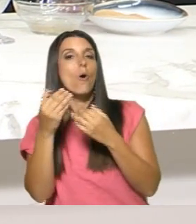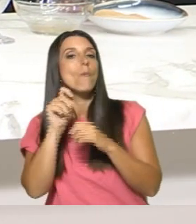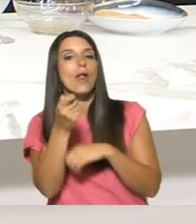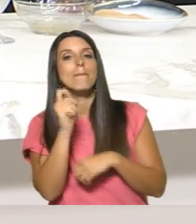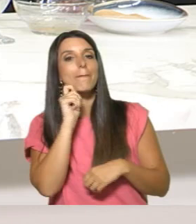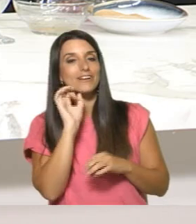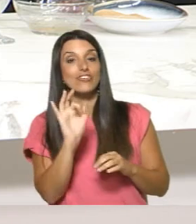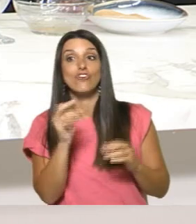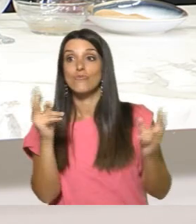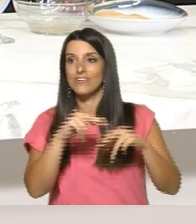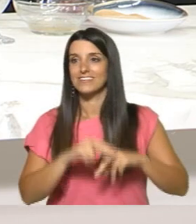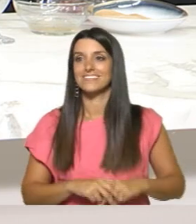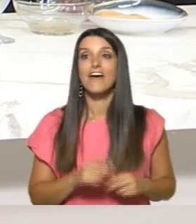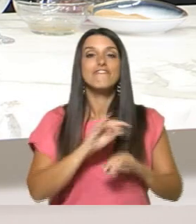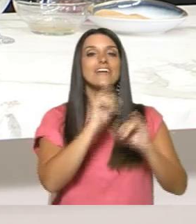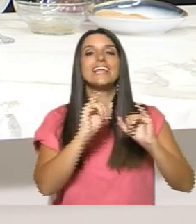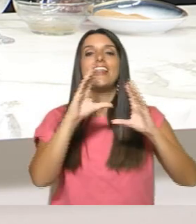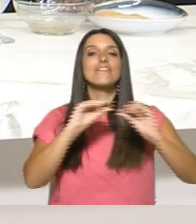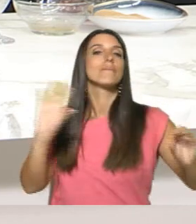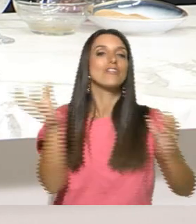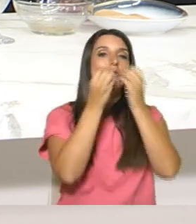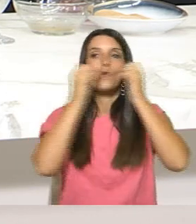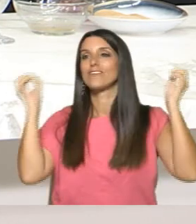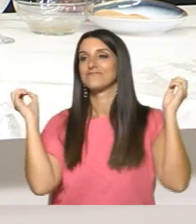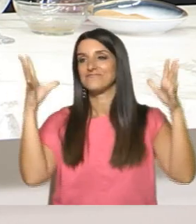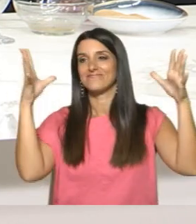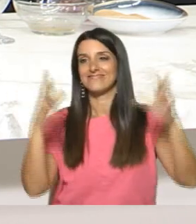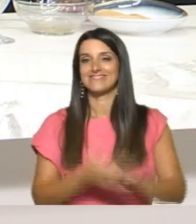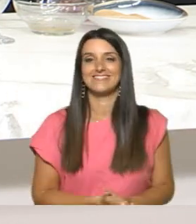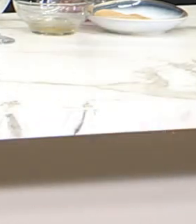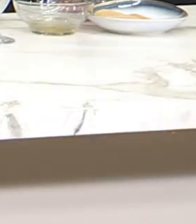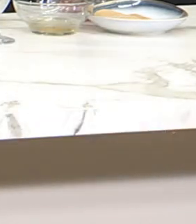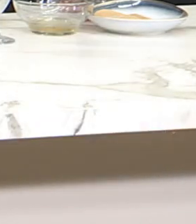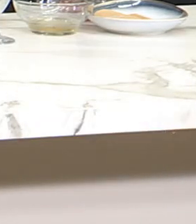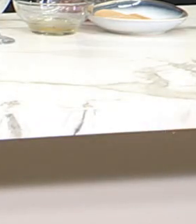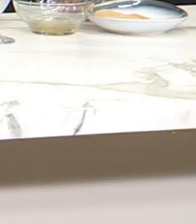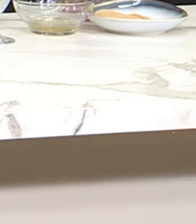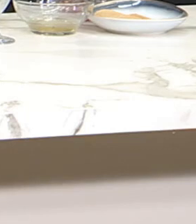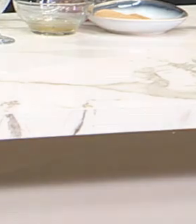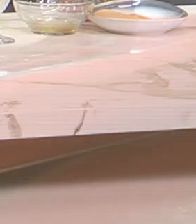programa hoy. Ya venimos. ¡Feliz Navidad para todos!